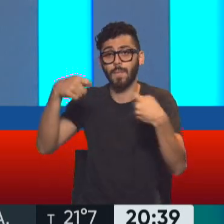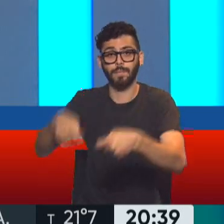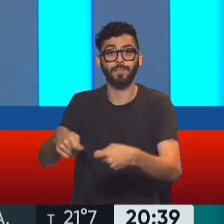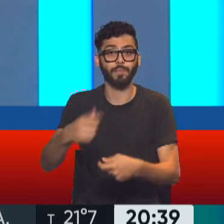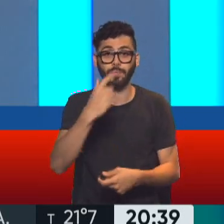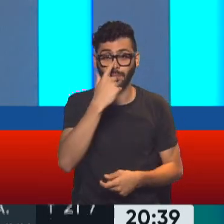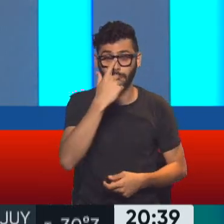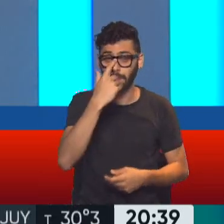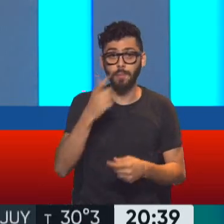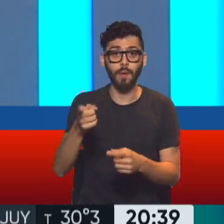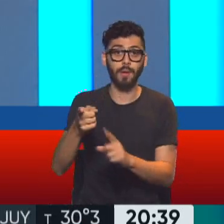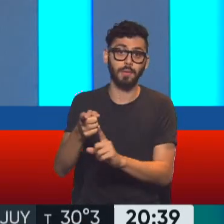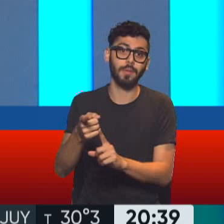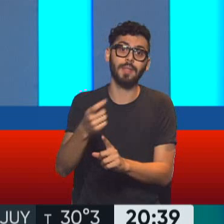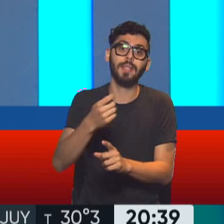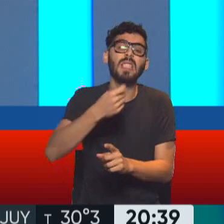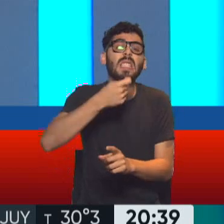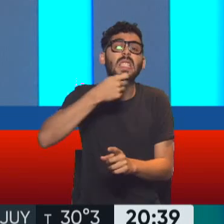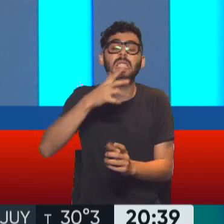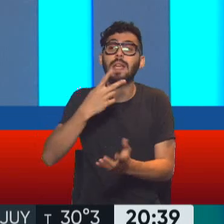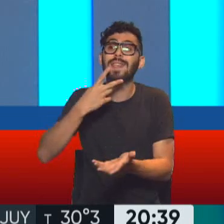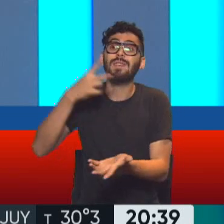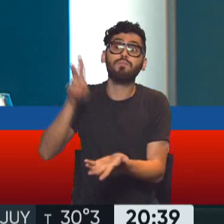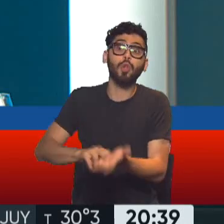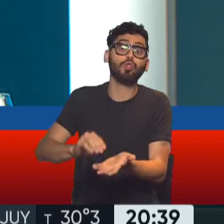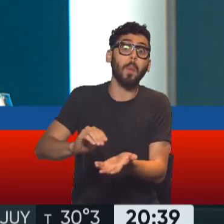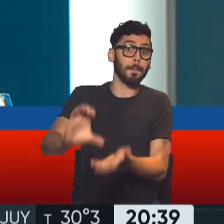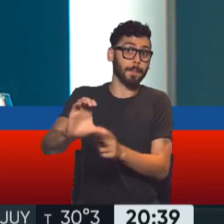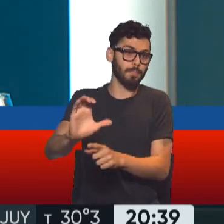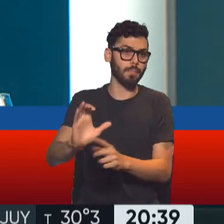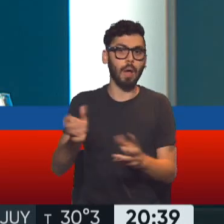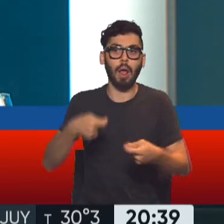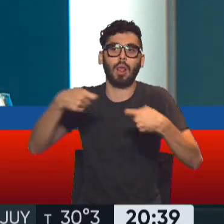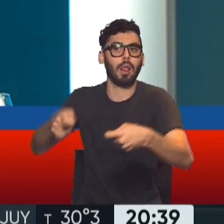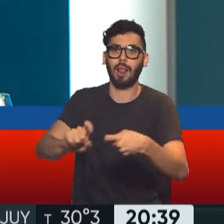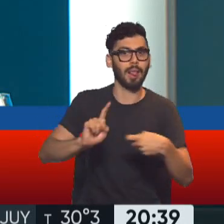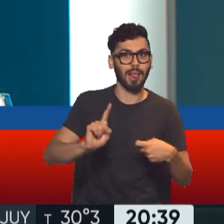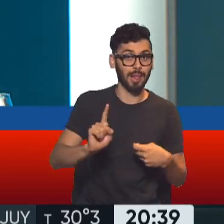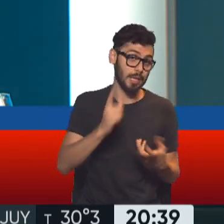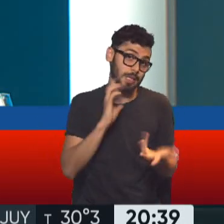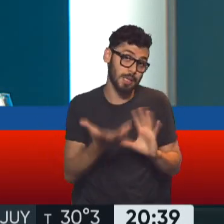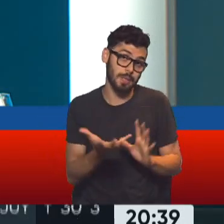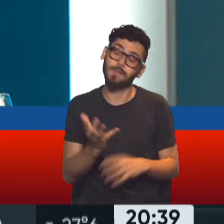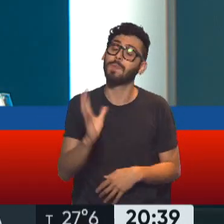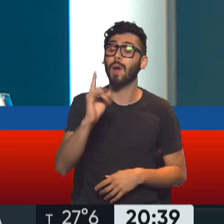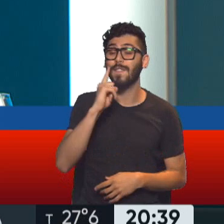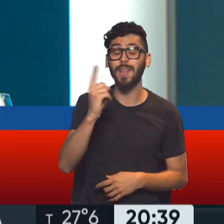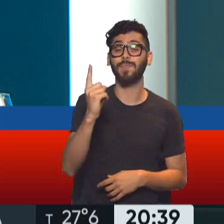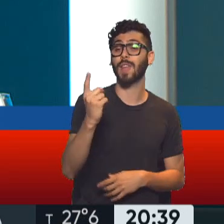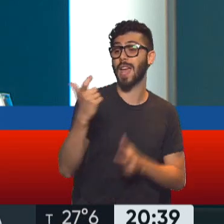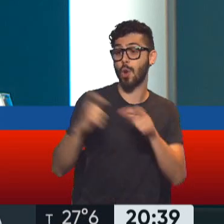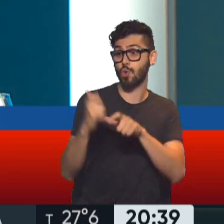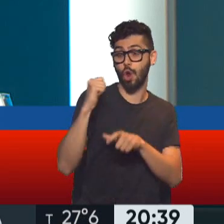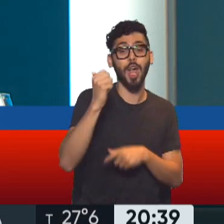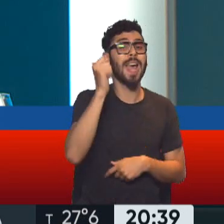alto a la renta financiera, a lo mejor desalentás eso o no. Sí, porque fíjate que la última reunión que hubo del